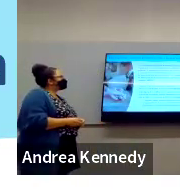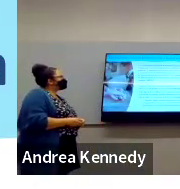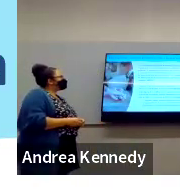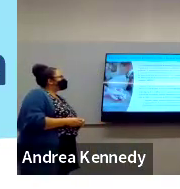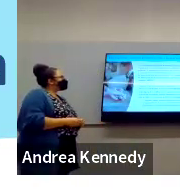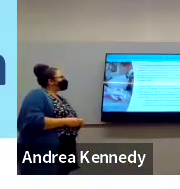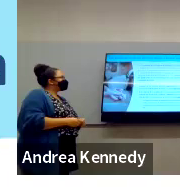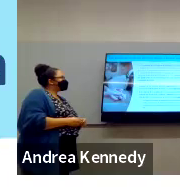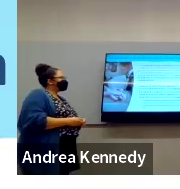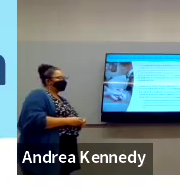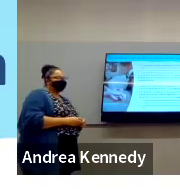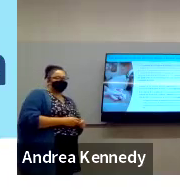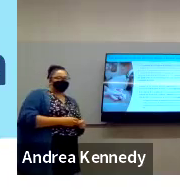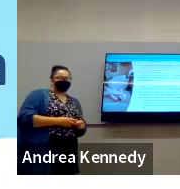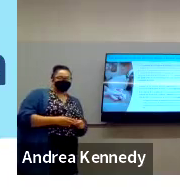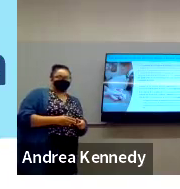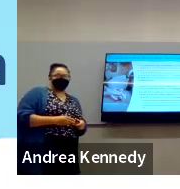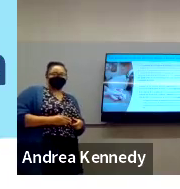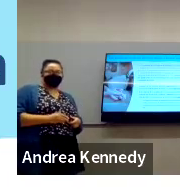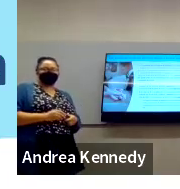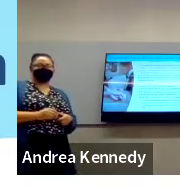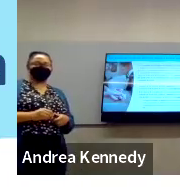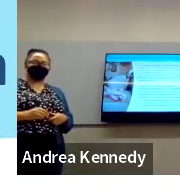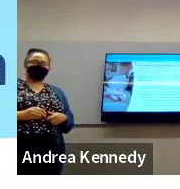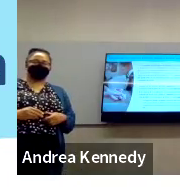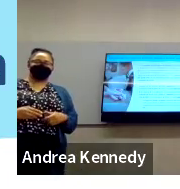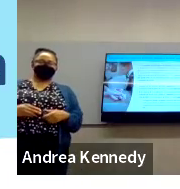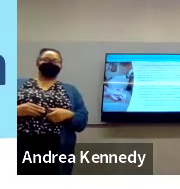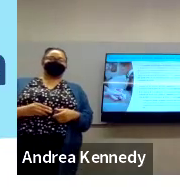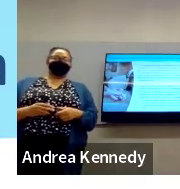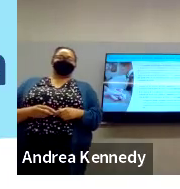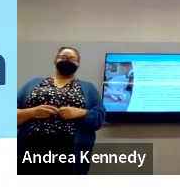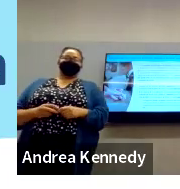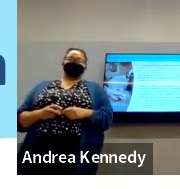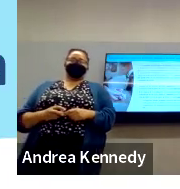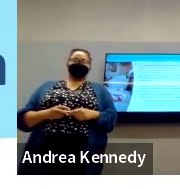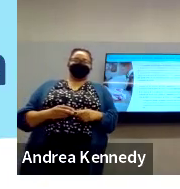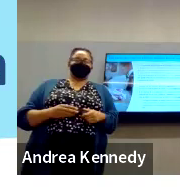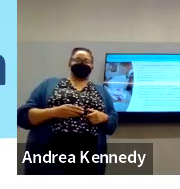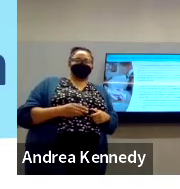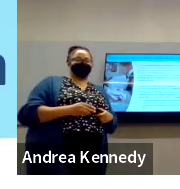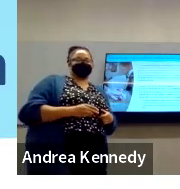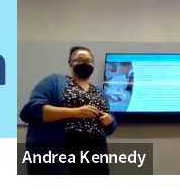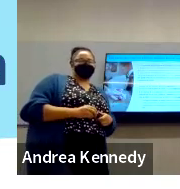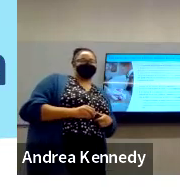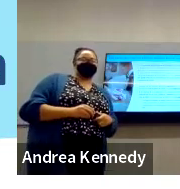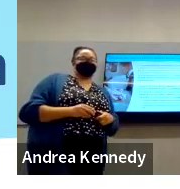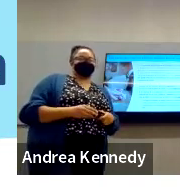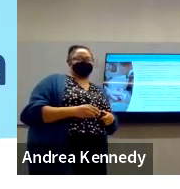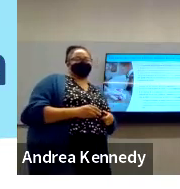Si el importe de notificación de resolución definitiva es inferior a la media mensual de los